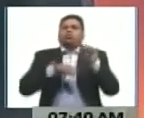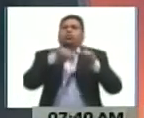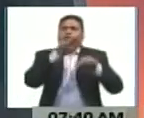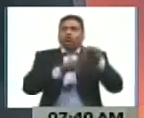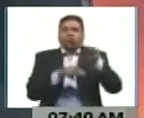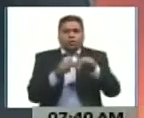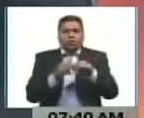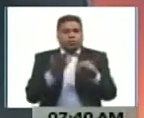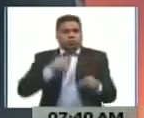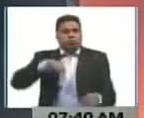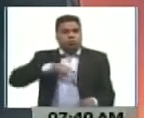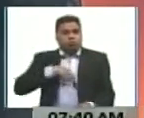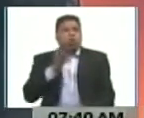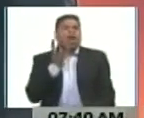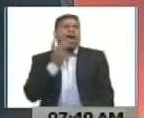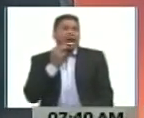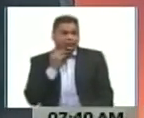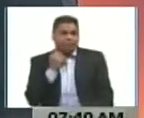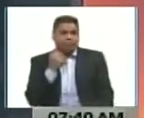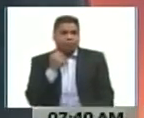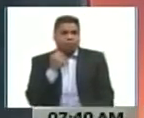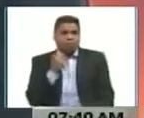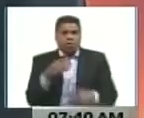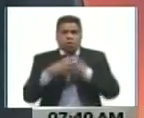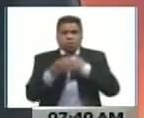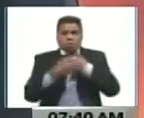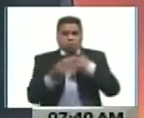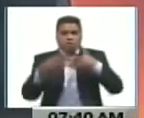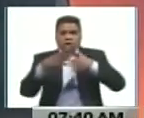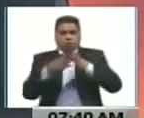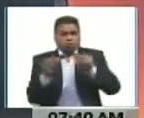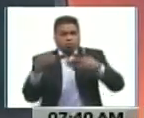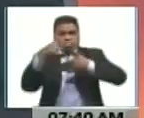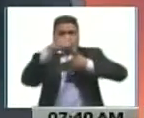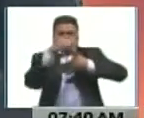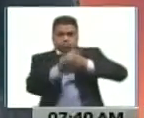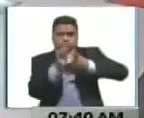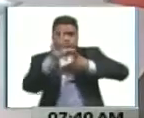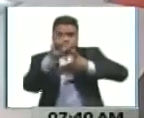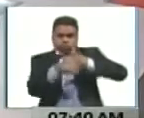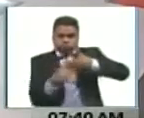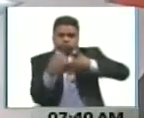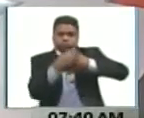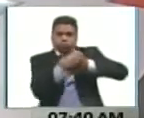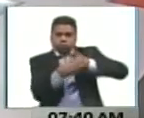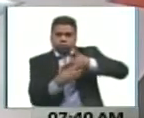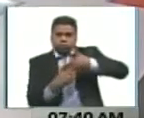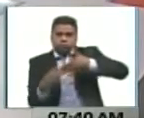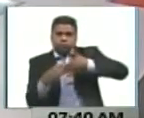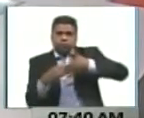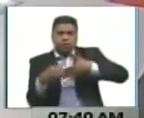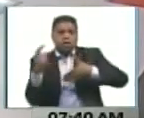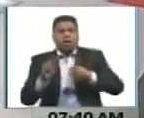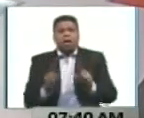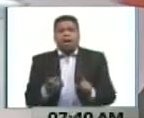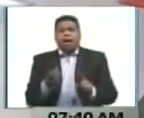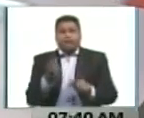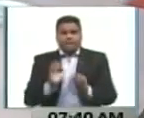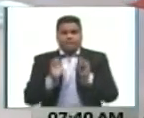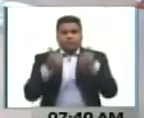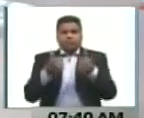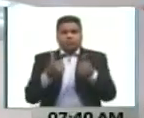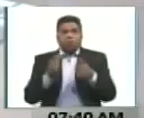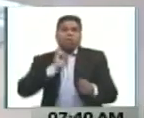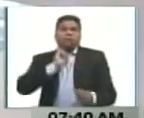un ejemplo, venimos dando un ejemplo, lo hicimos en el siglo XIX, lo estamos haciendo en el inicio del siglo XXI, un ejemplo de que en